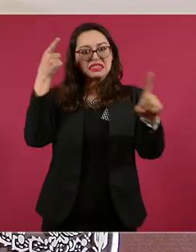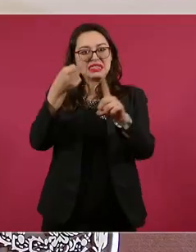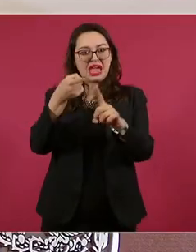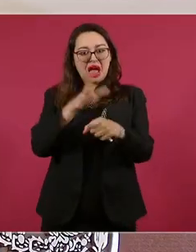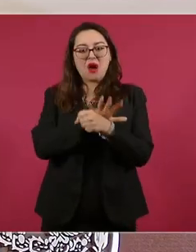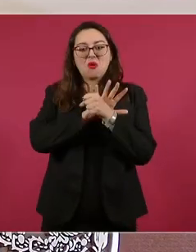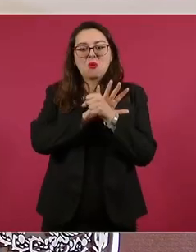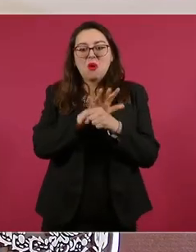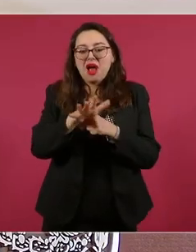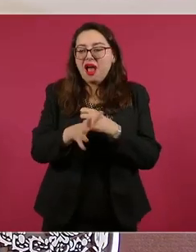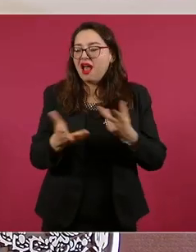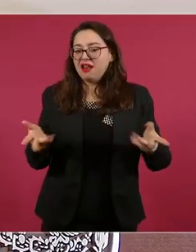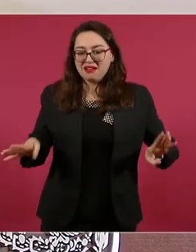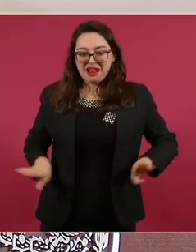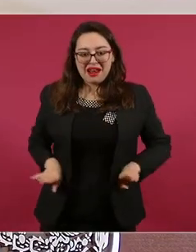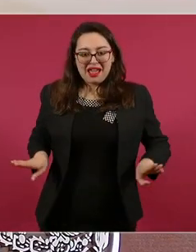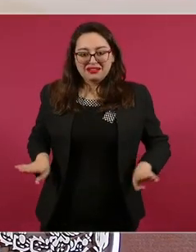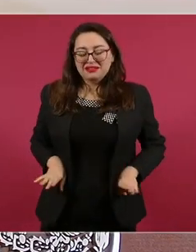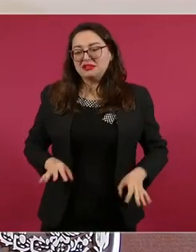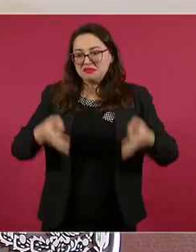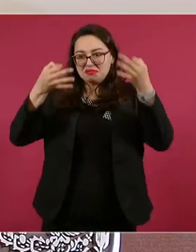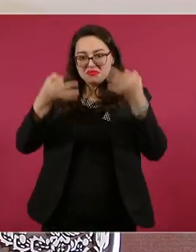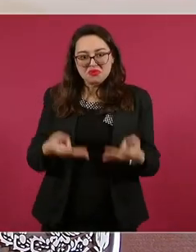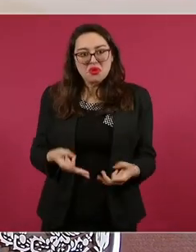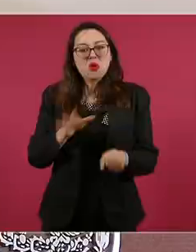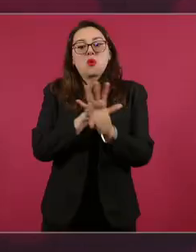¿Cuál doctrina?